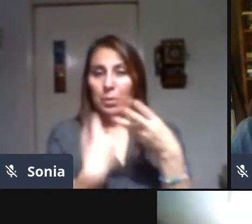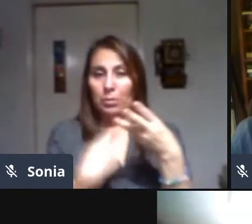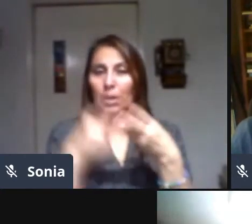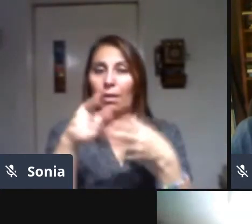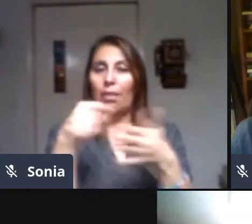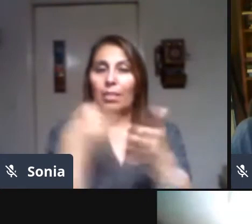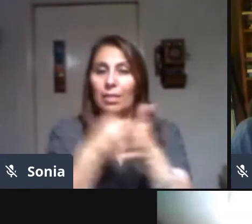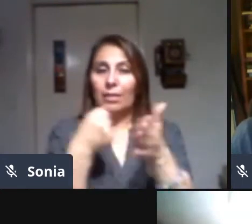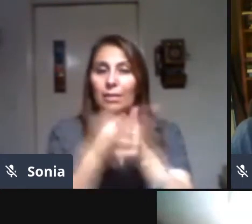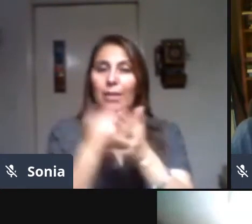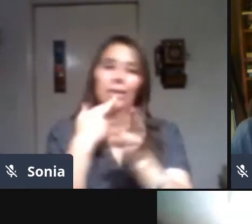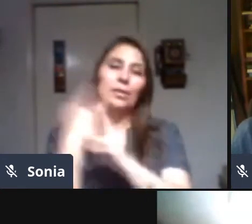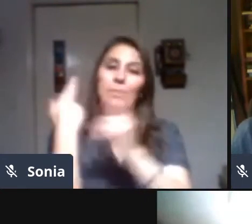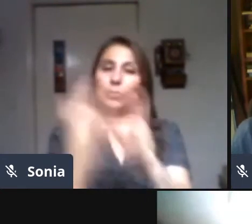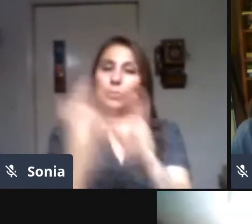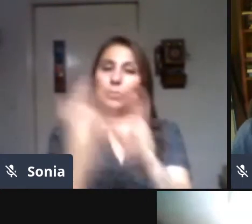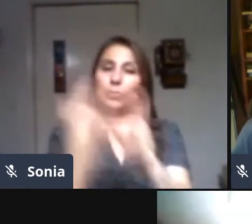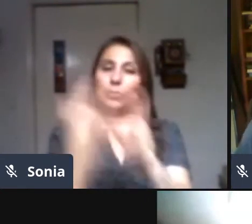poco